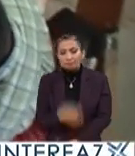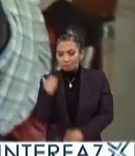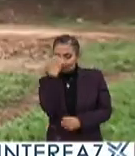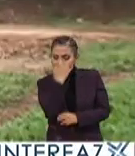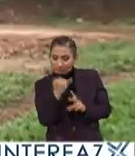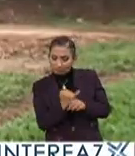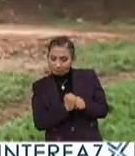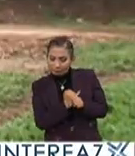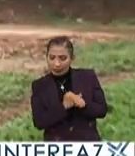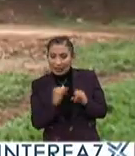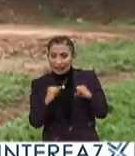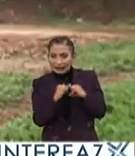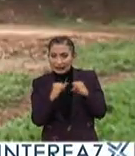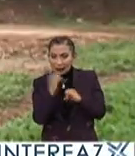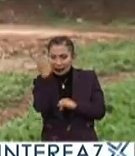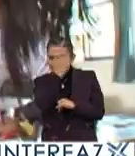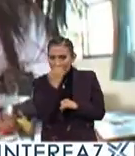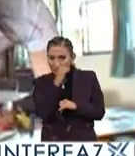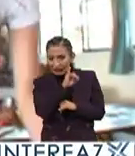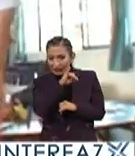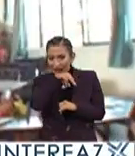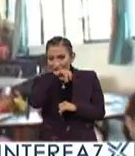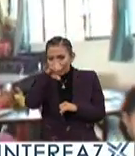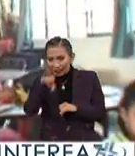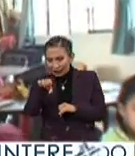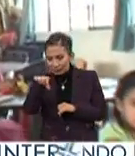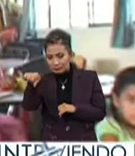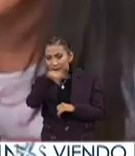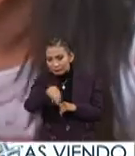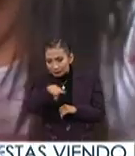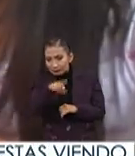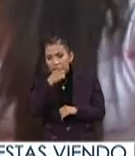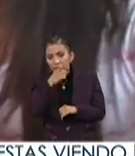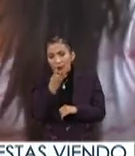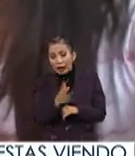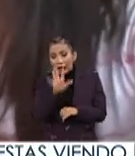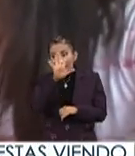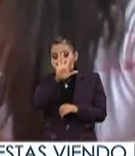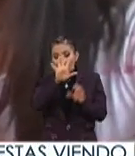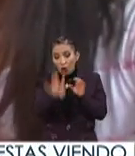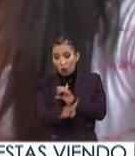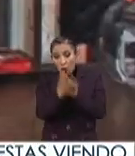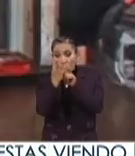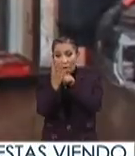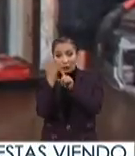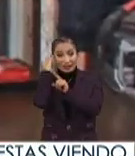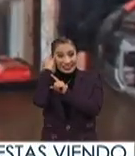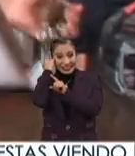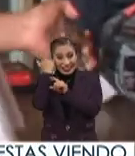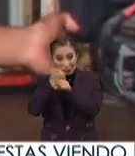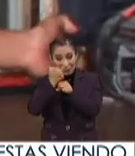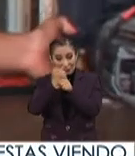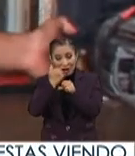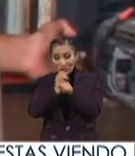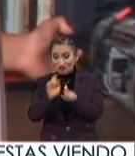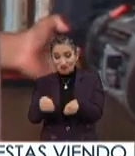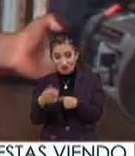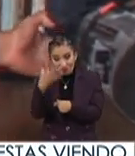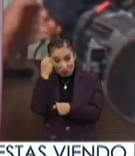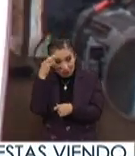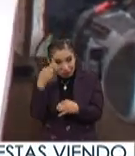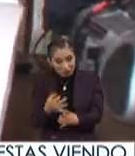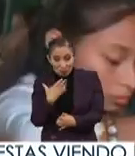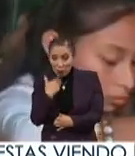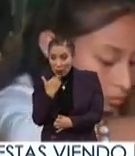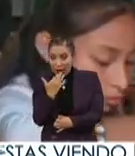con el Instituto Nacional para la Evaluación de la Educación, INEE, 4 de cada 5 alumnos indígenas de primaria no obtienen los